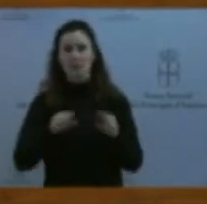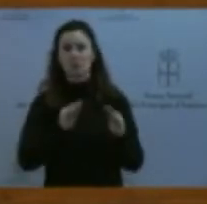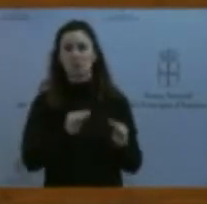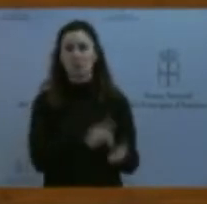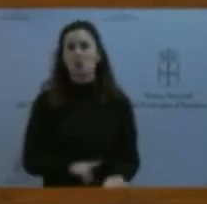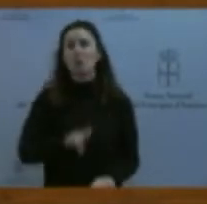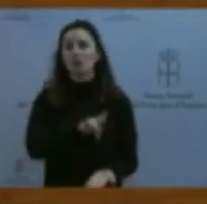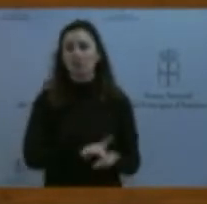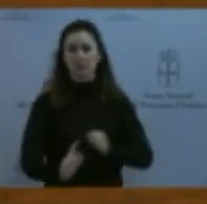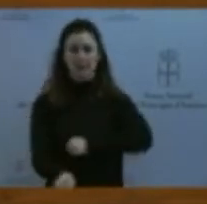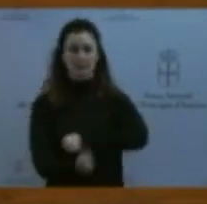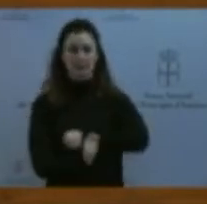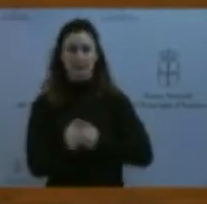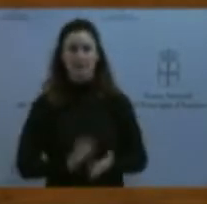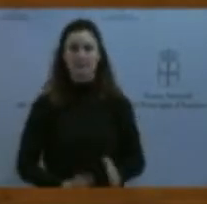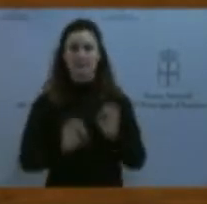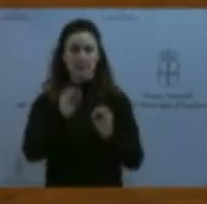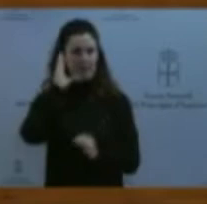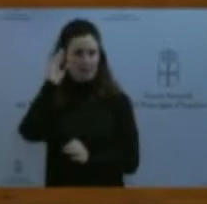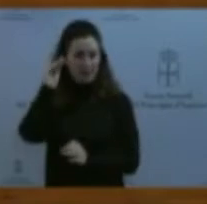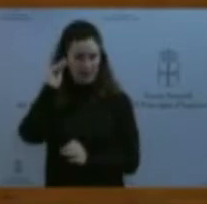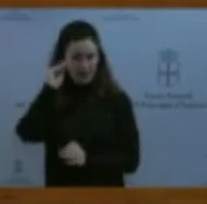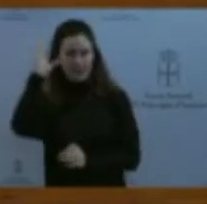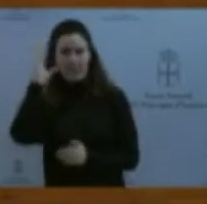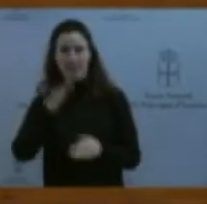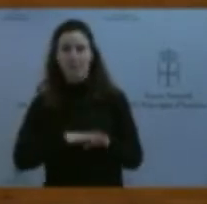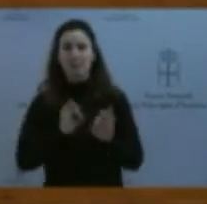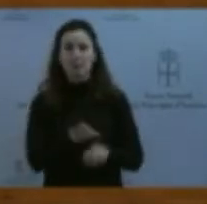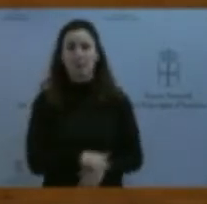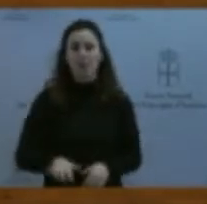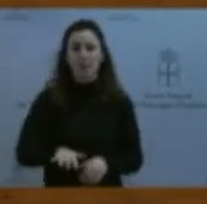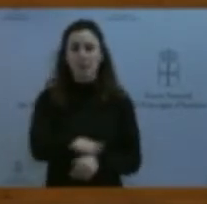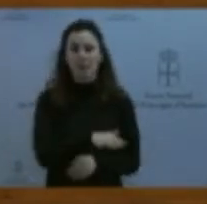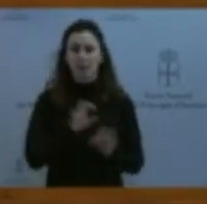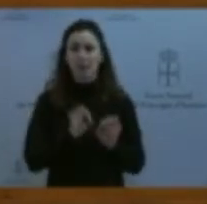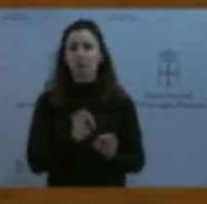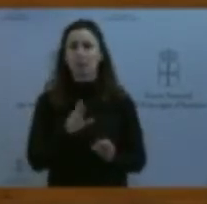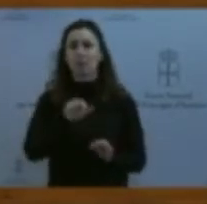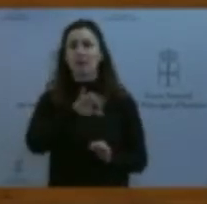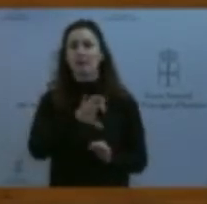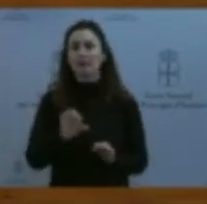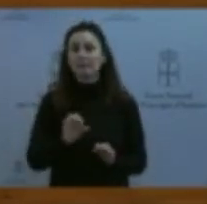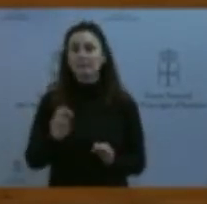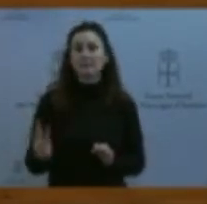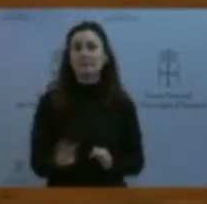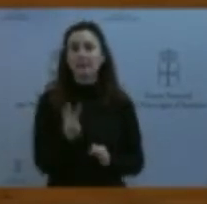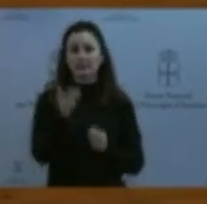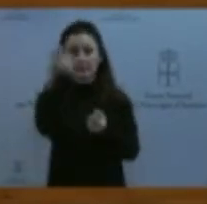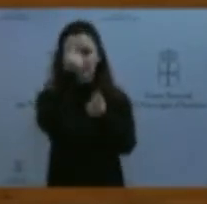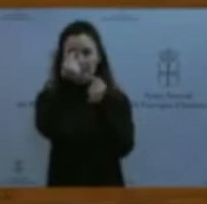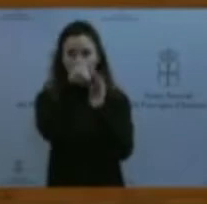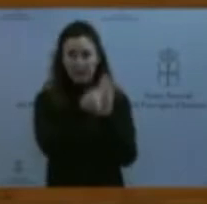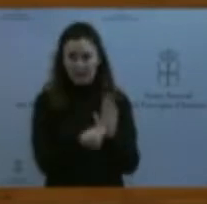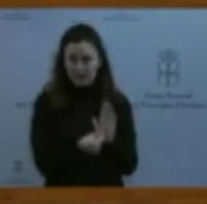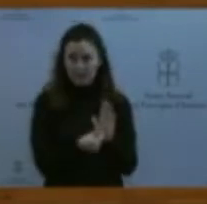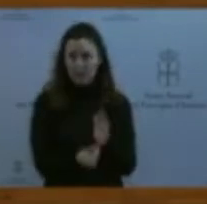inteligente de cada una de las regiones en el RIS3. En cuanto a los requisitos, antes hacía usted alusión a ello, el